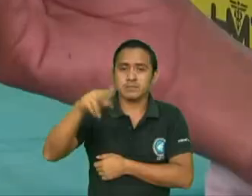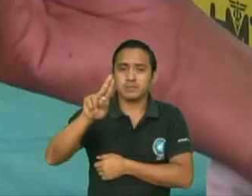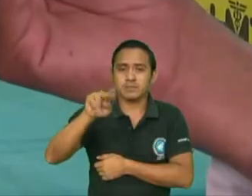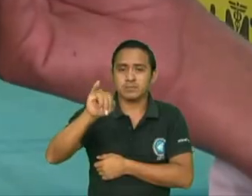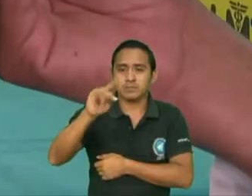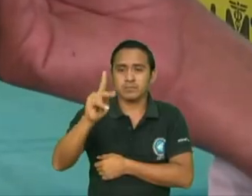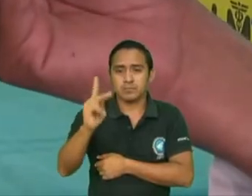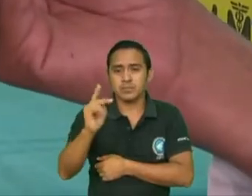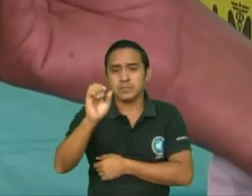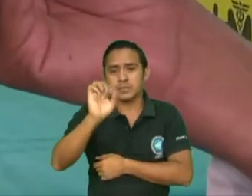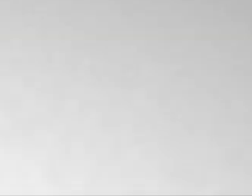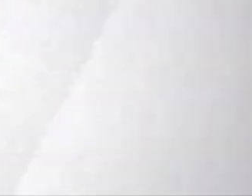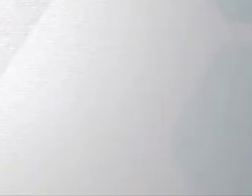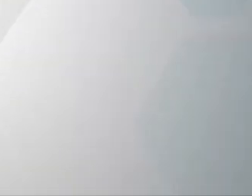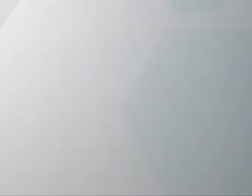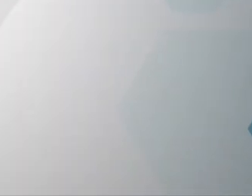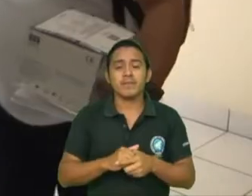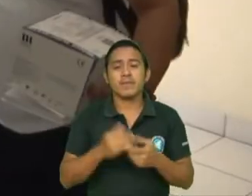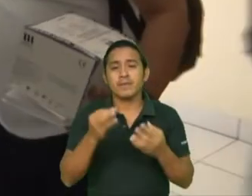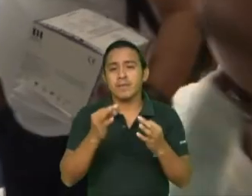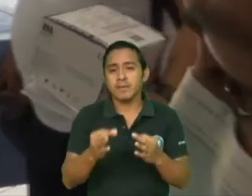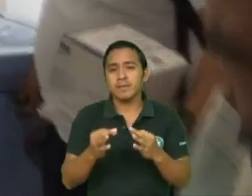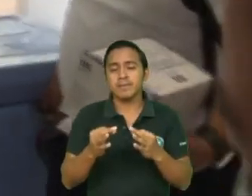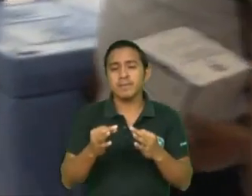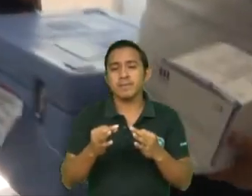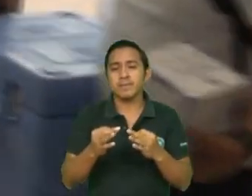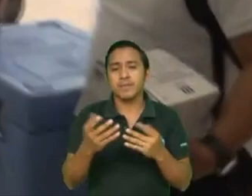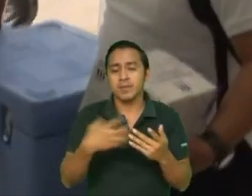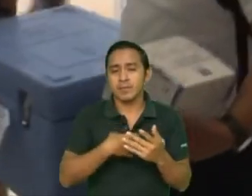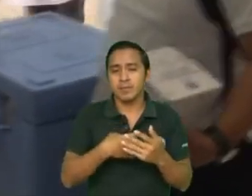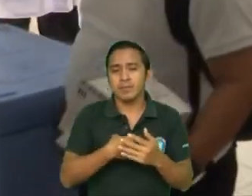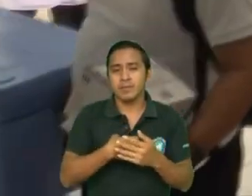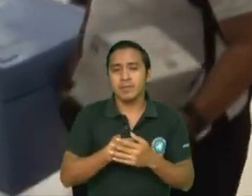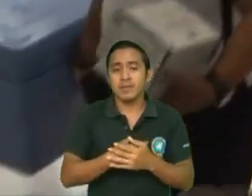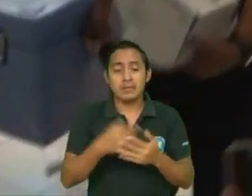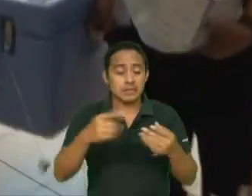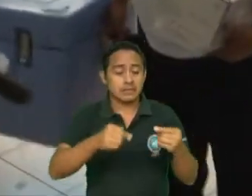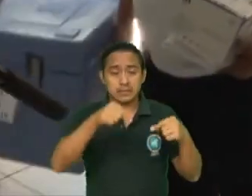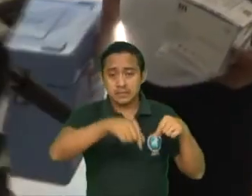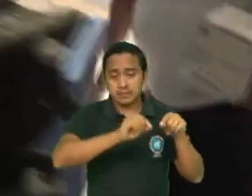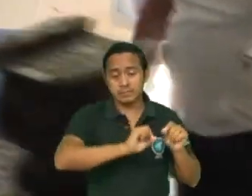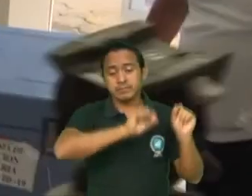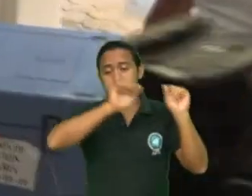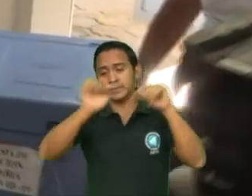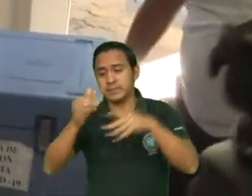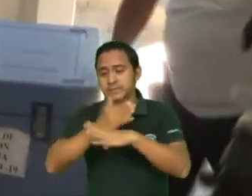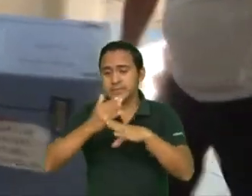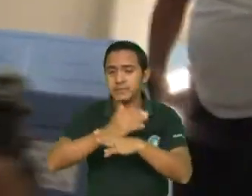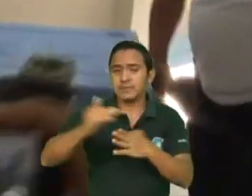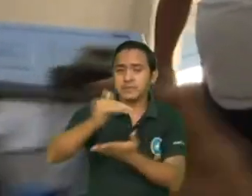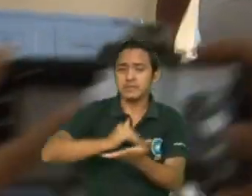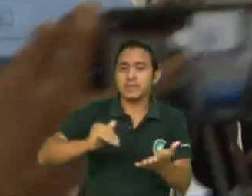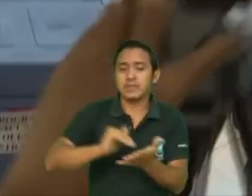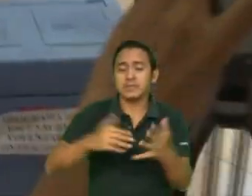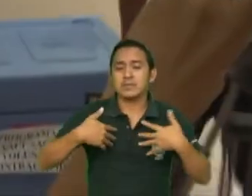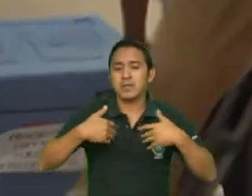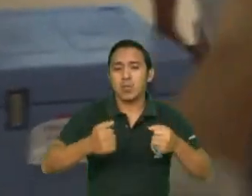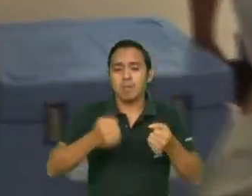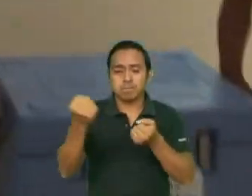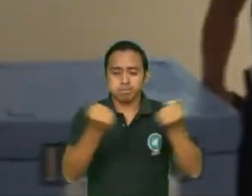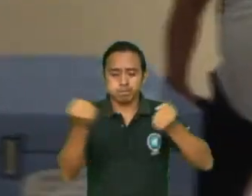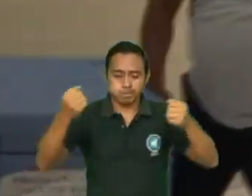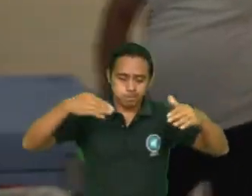iniciarán a vacunar al personal de salud. Expertos señalan que el método utilizado por el gobierno de Daniel Ortega para aplicar la vacuna contra